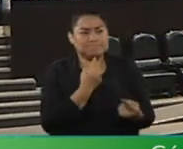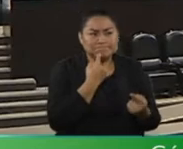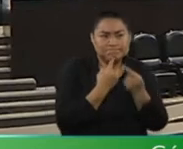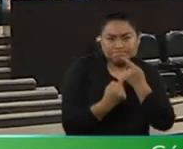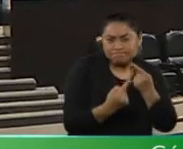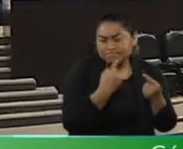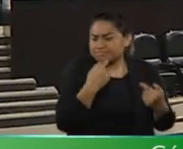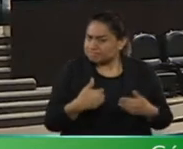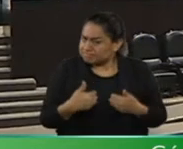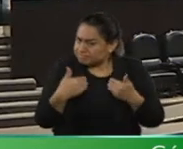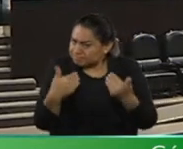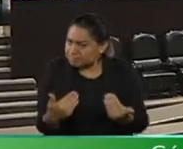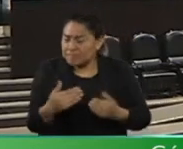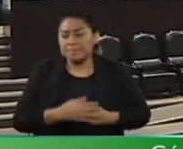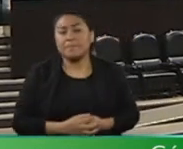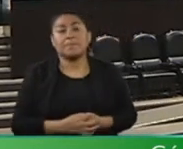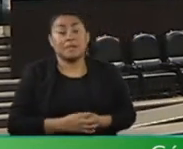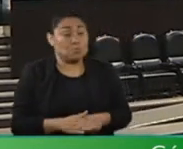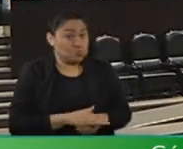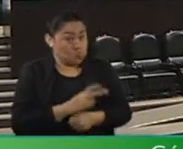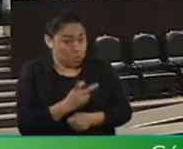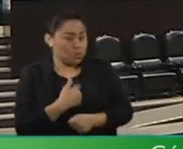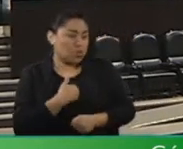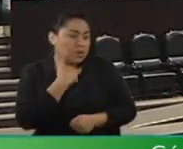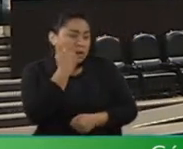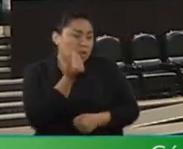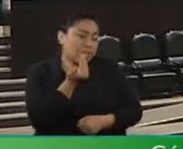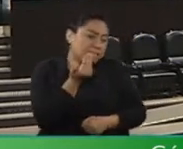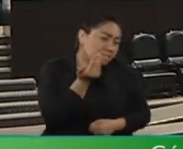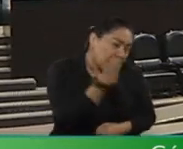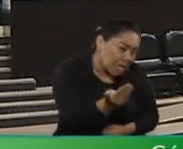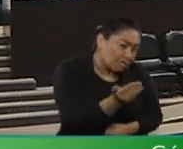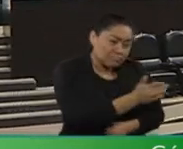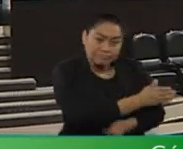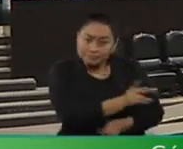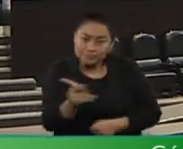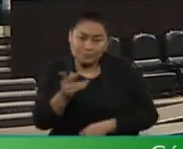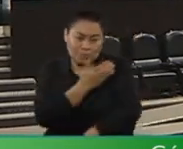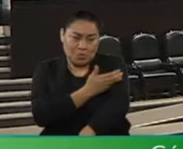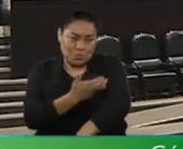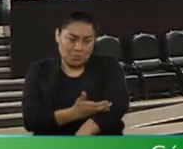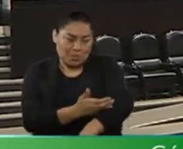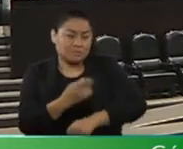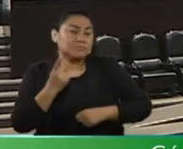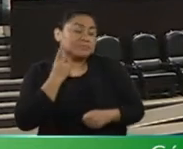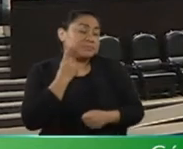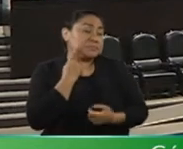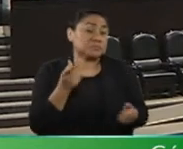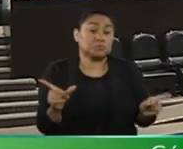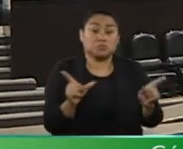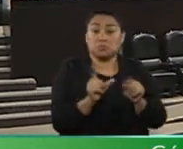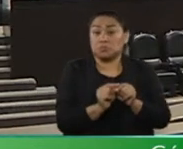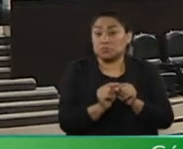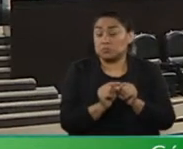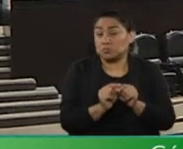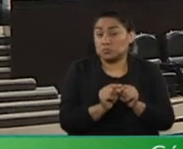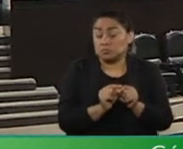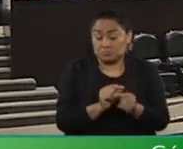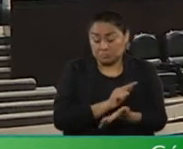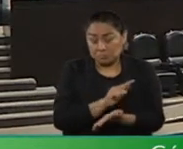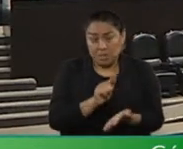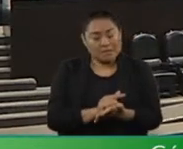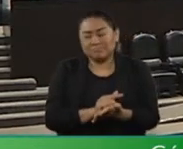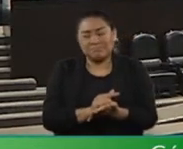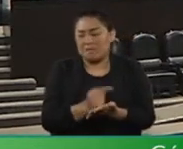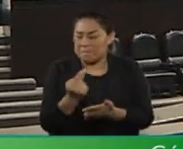amplio es por eso que quiero pedirles compañeros diputados que esto no se quede aquí debemos de